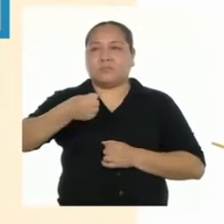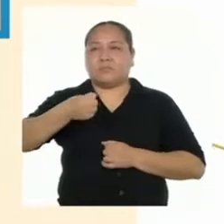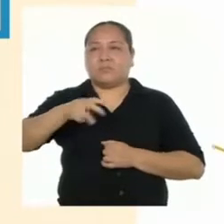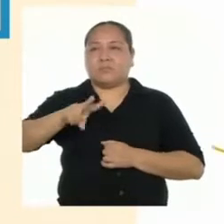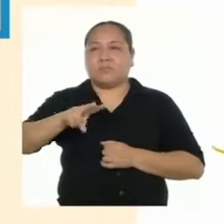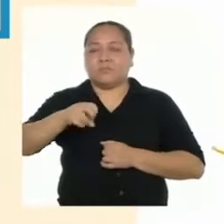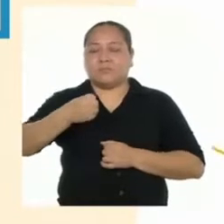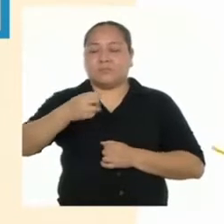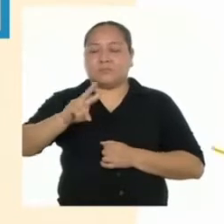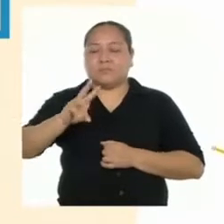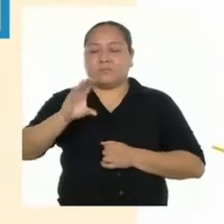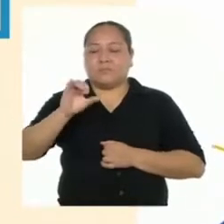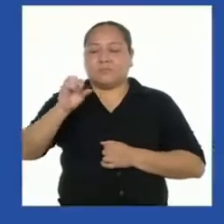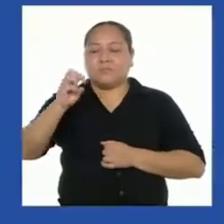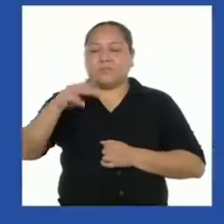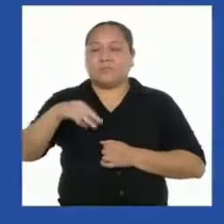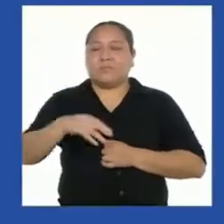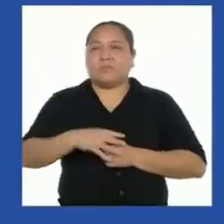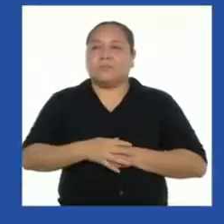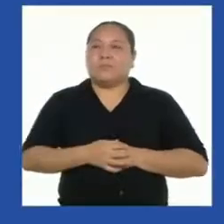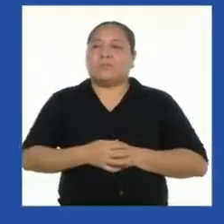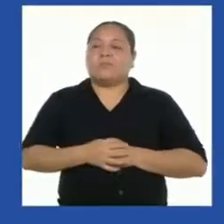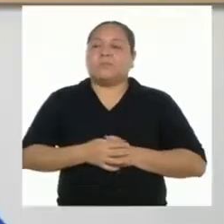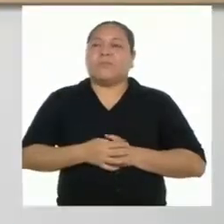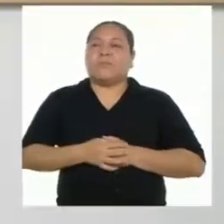centímetros.